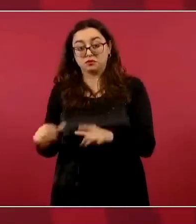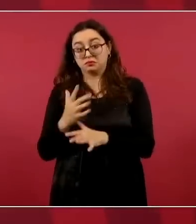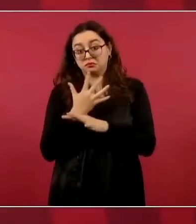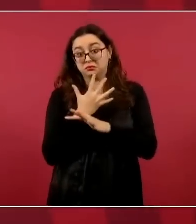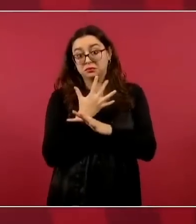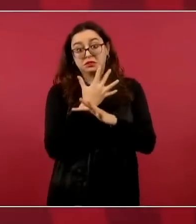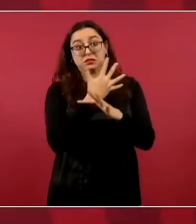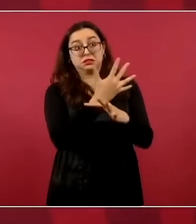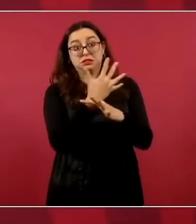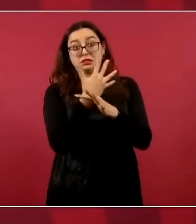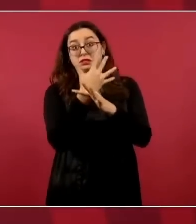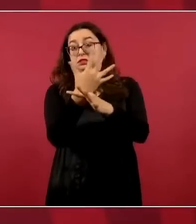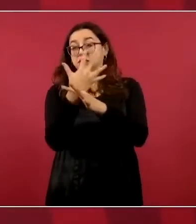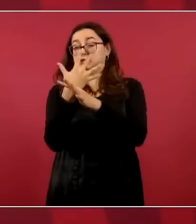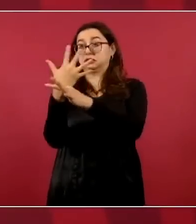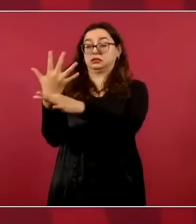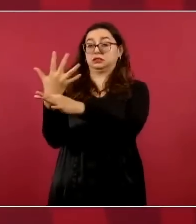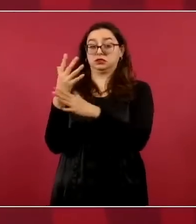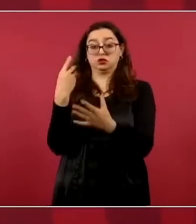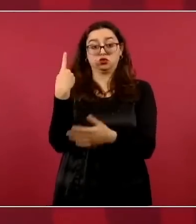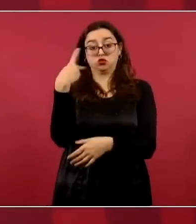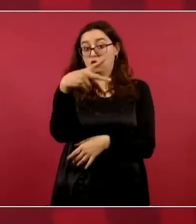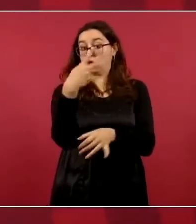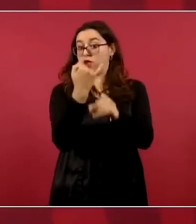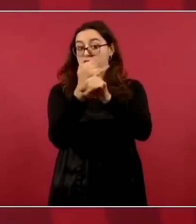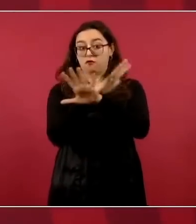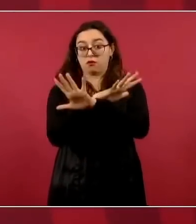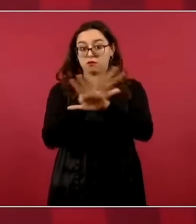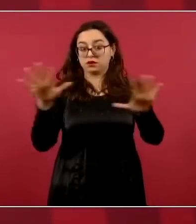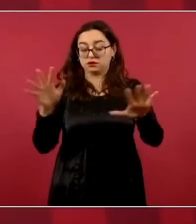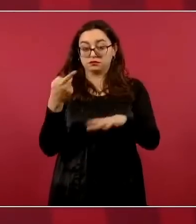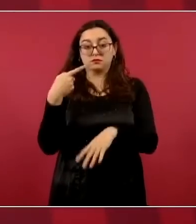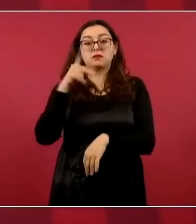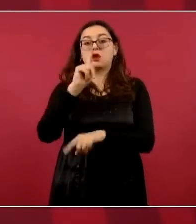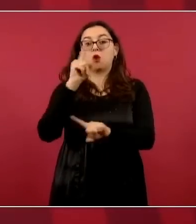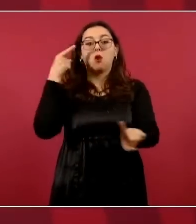pero todo con un propósito político,